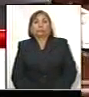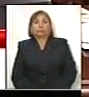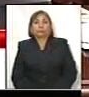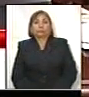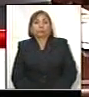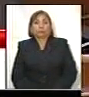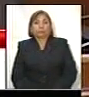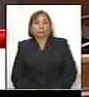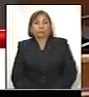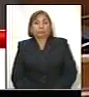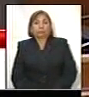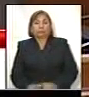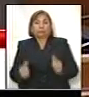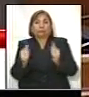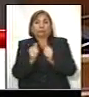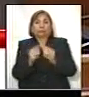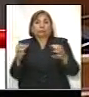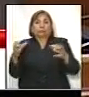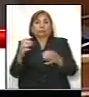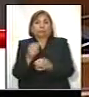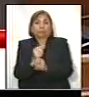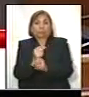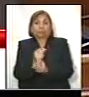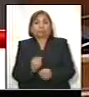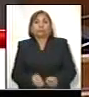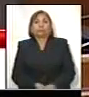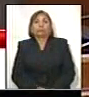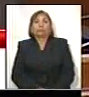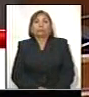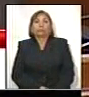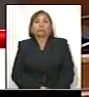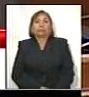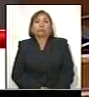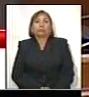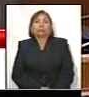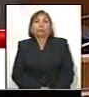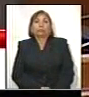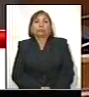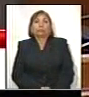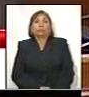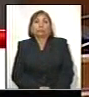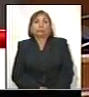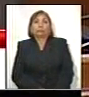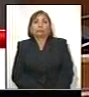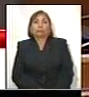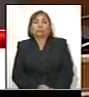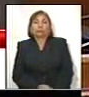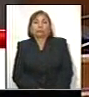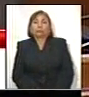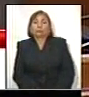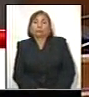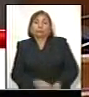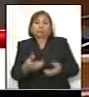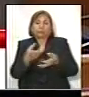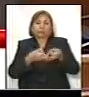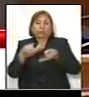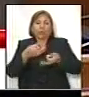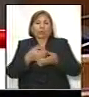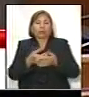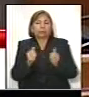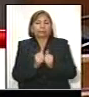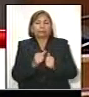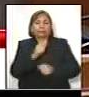Tiempo adicional. Consolidar la sostenibilidad económica de la región de Tacna.